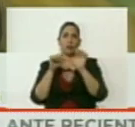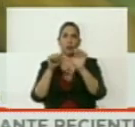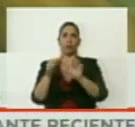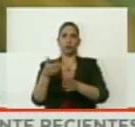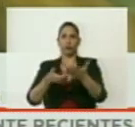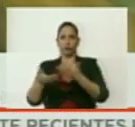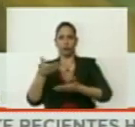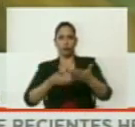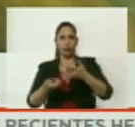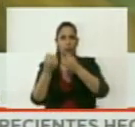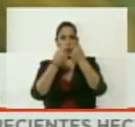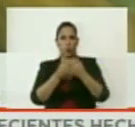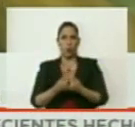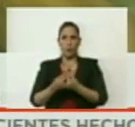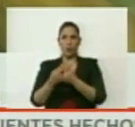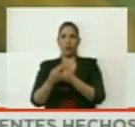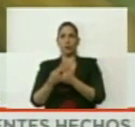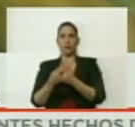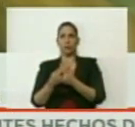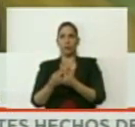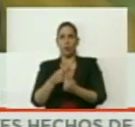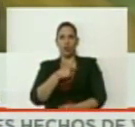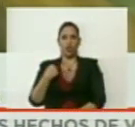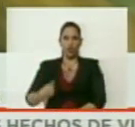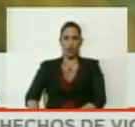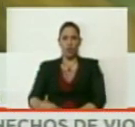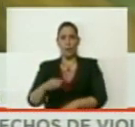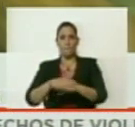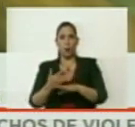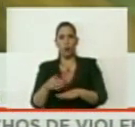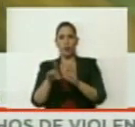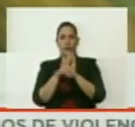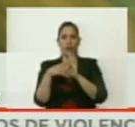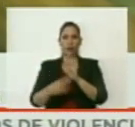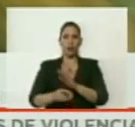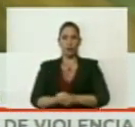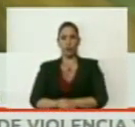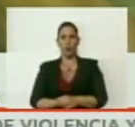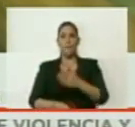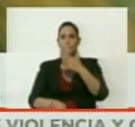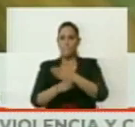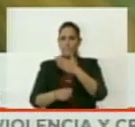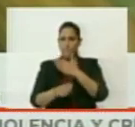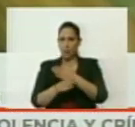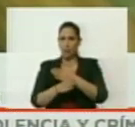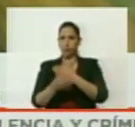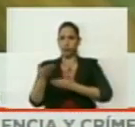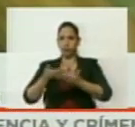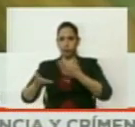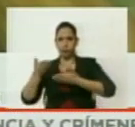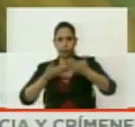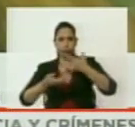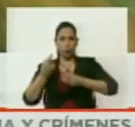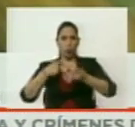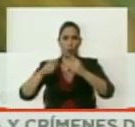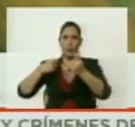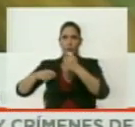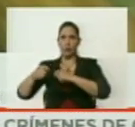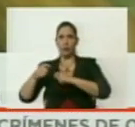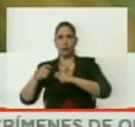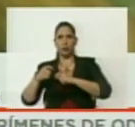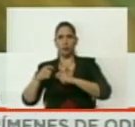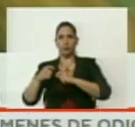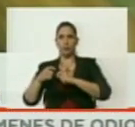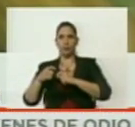relaciones económicas, financieras con China porque es su derecho. Van a mantener relaciones comerciales, financieras, de